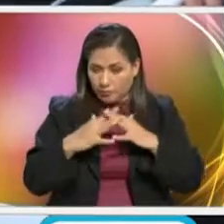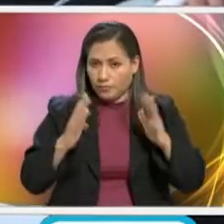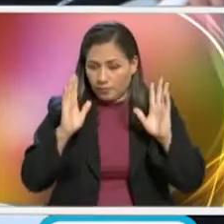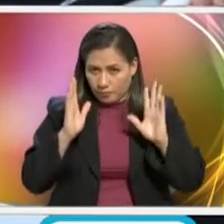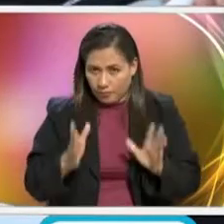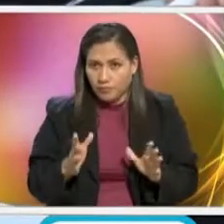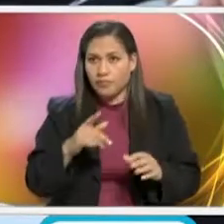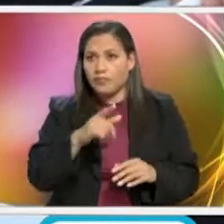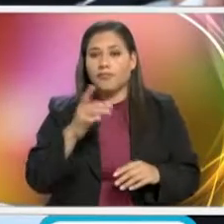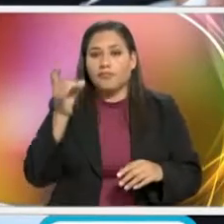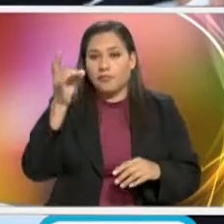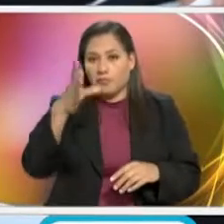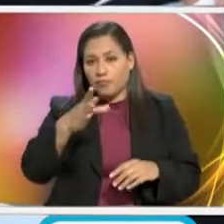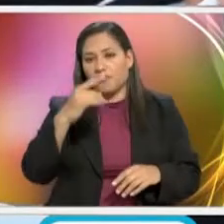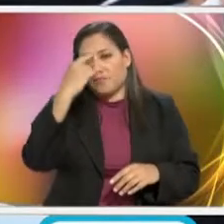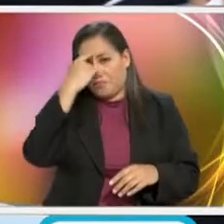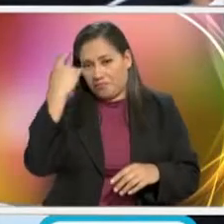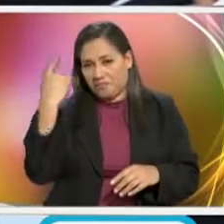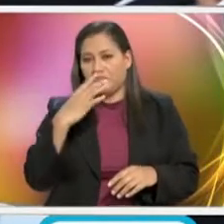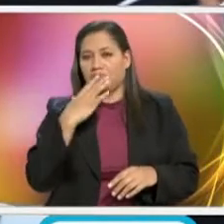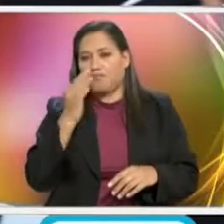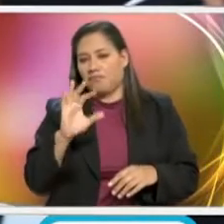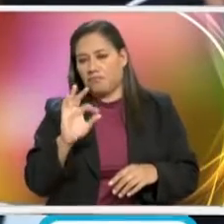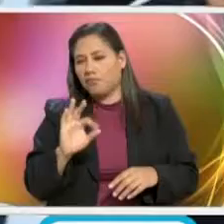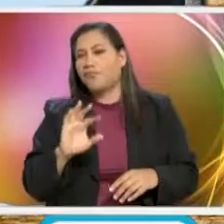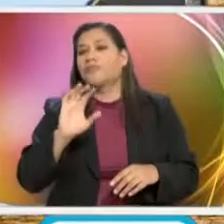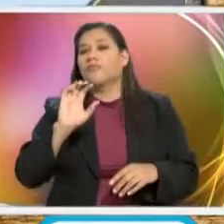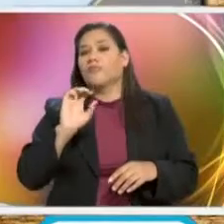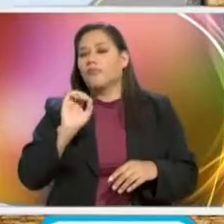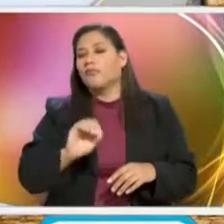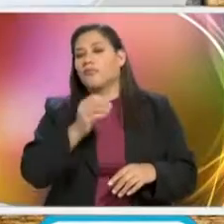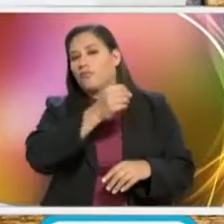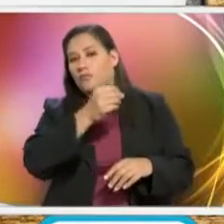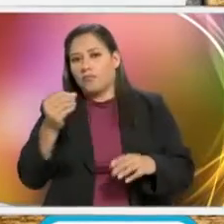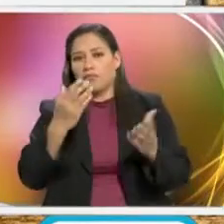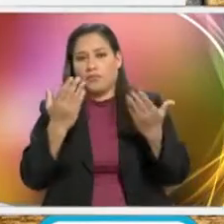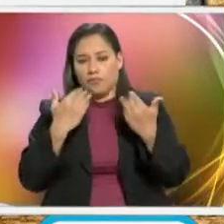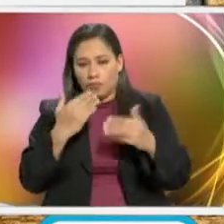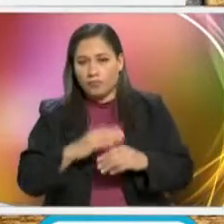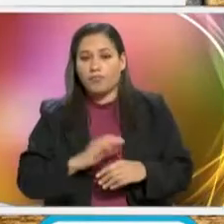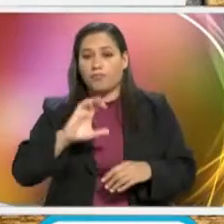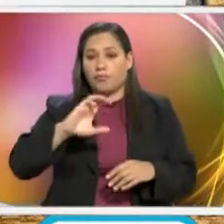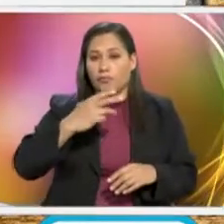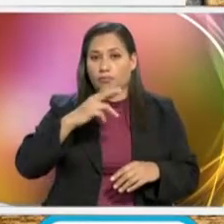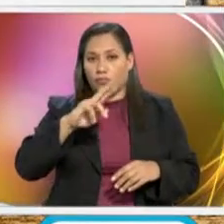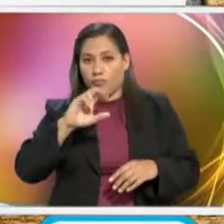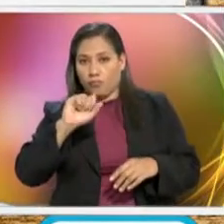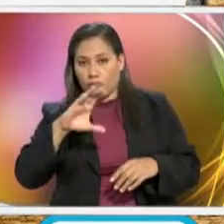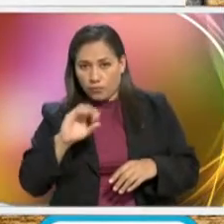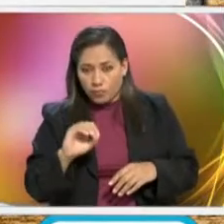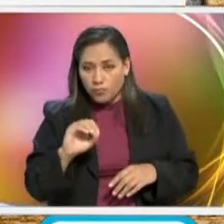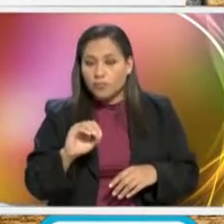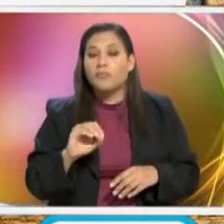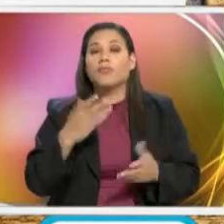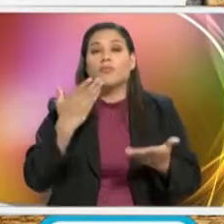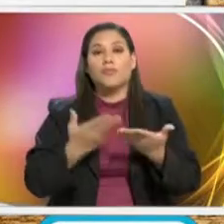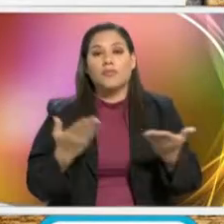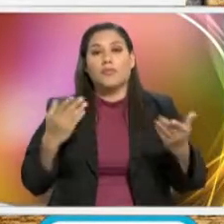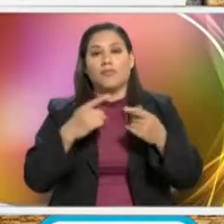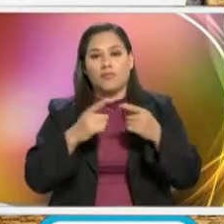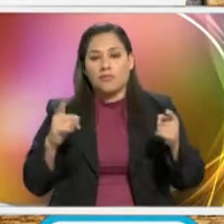sido derrotas fáciles o producto de la desorganización. Churubusco marcará un poco ya el sentido